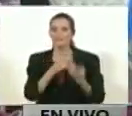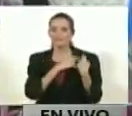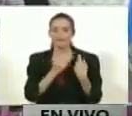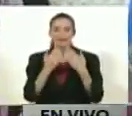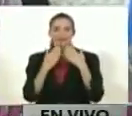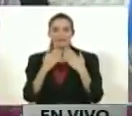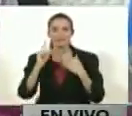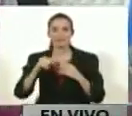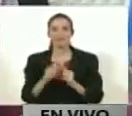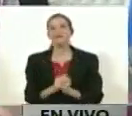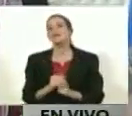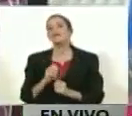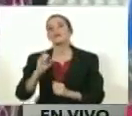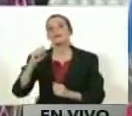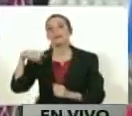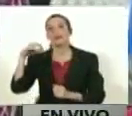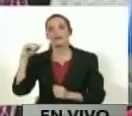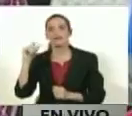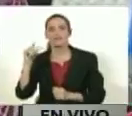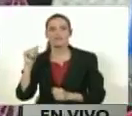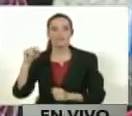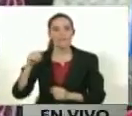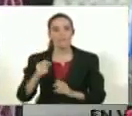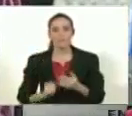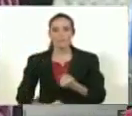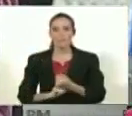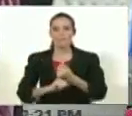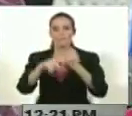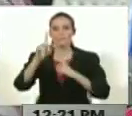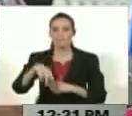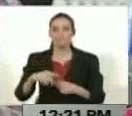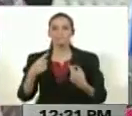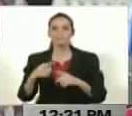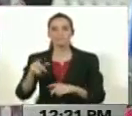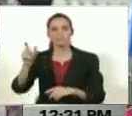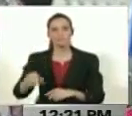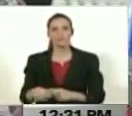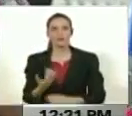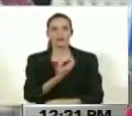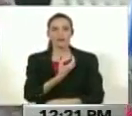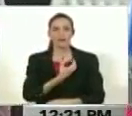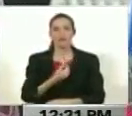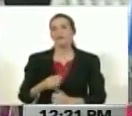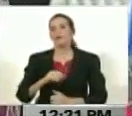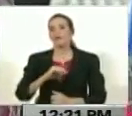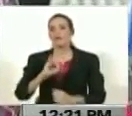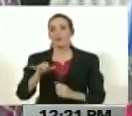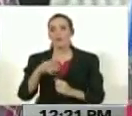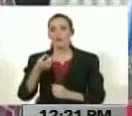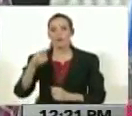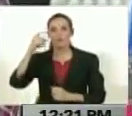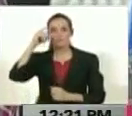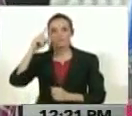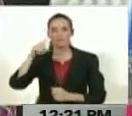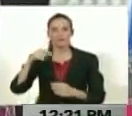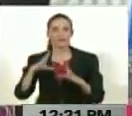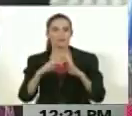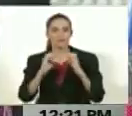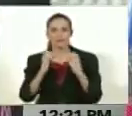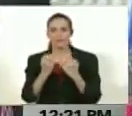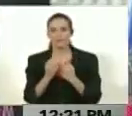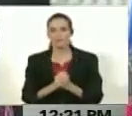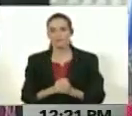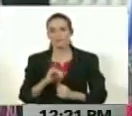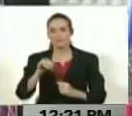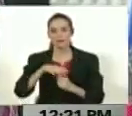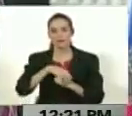Gracias a Juan Escalón, al capitán, por ese apoyo incondicional, al almirante, por supuesto al alcalde Jorge Rodríguez, al presidente Fundarte, a todo ese gran equipo. Estamos